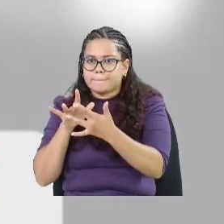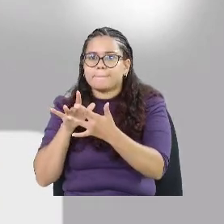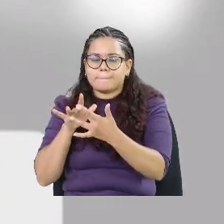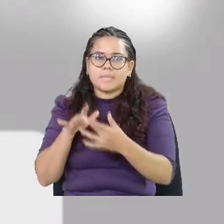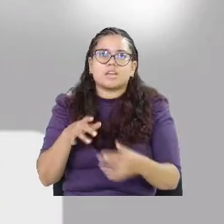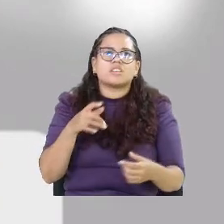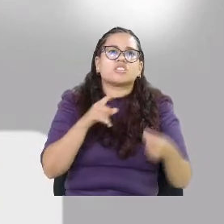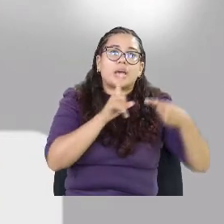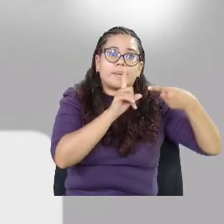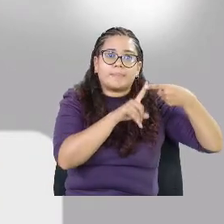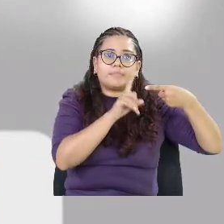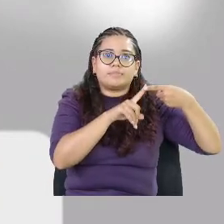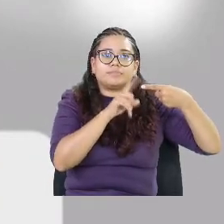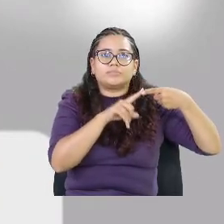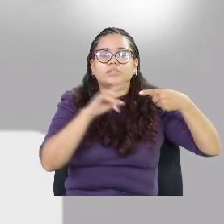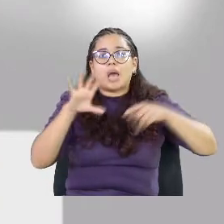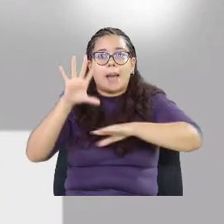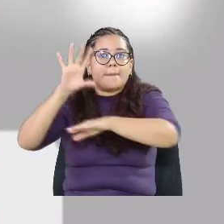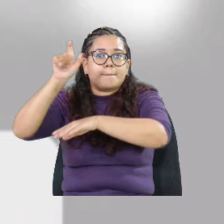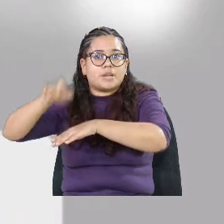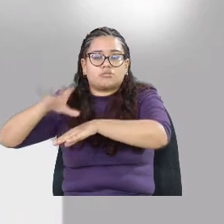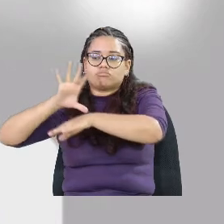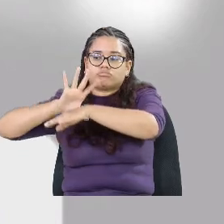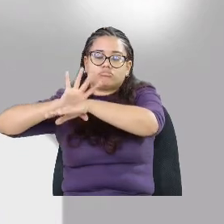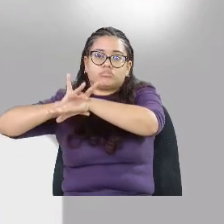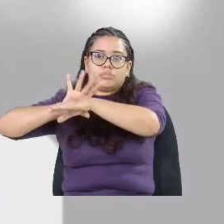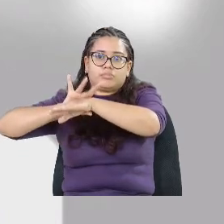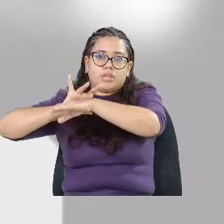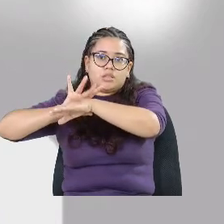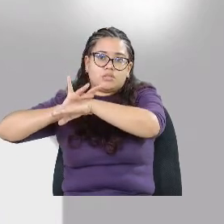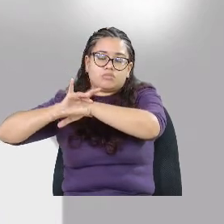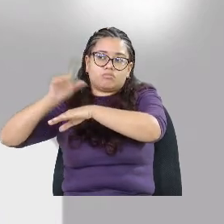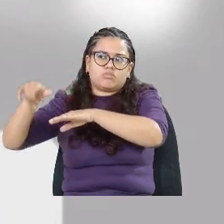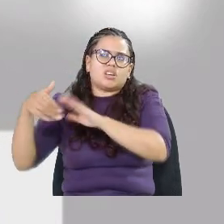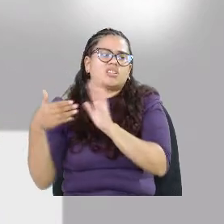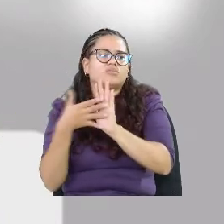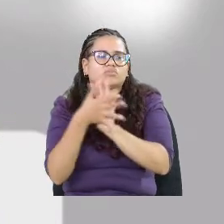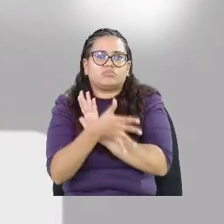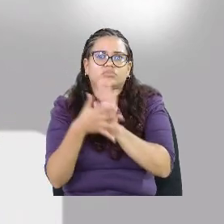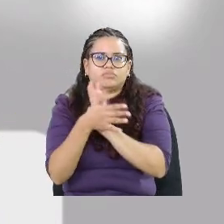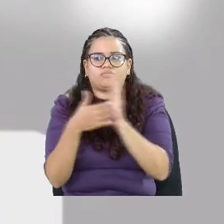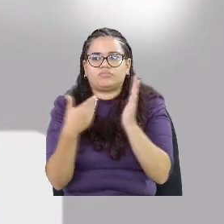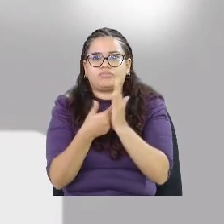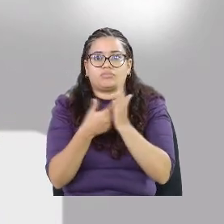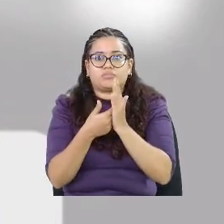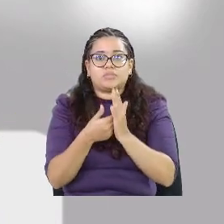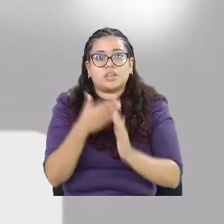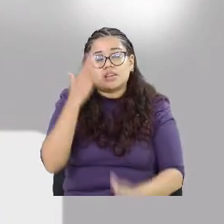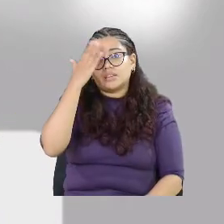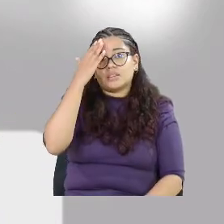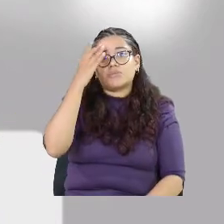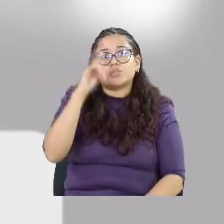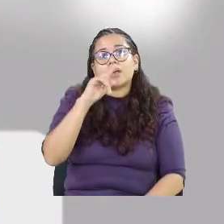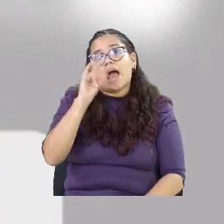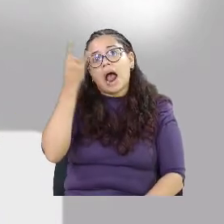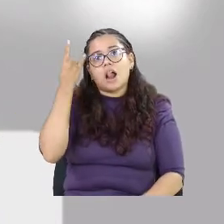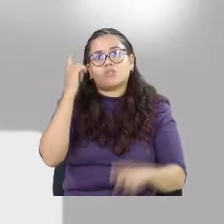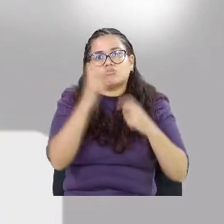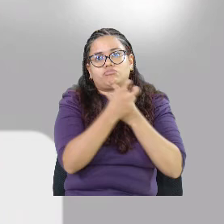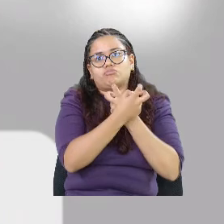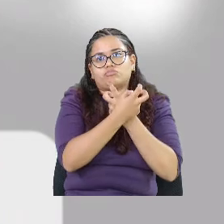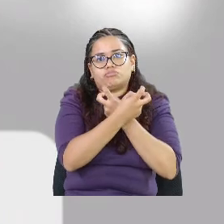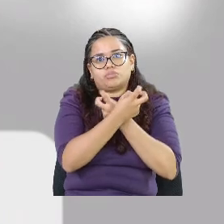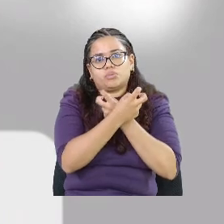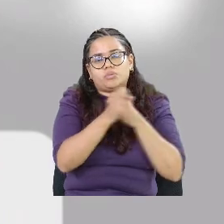es el diagnóstico por el profesional médico. Entonces, sabemos muy bien que, dada la condición de una fractura,